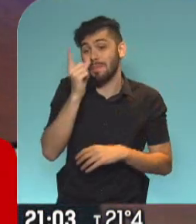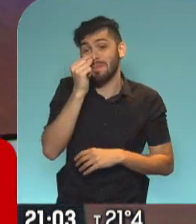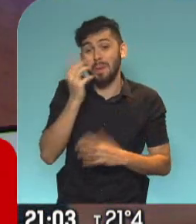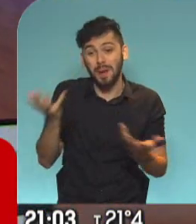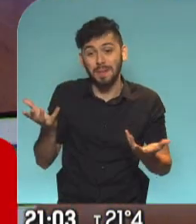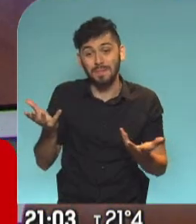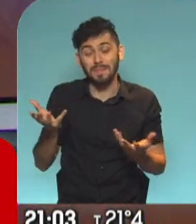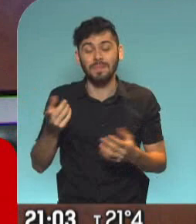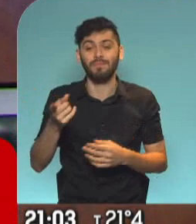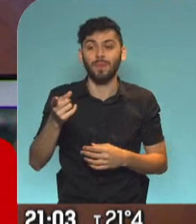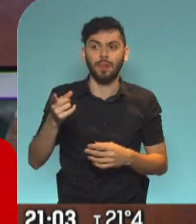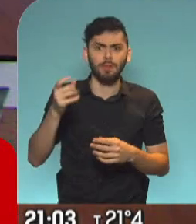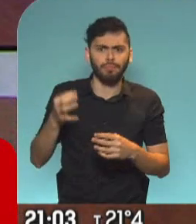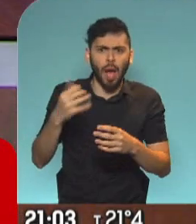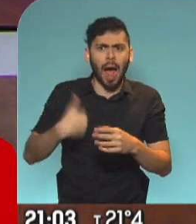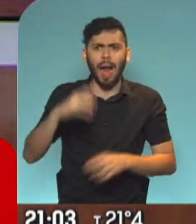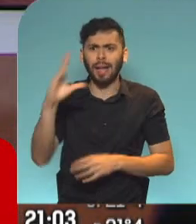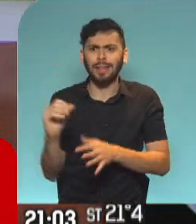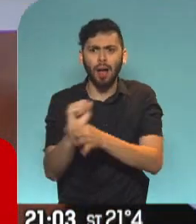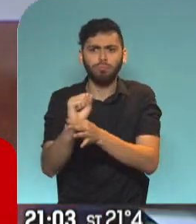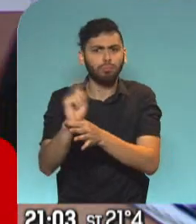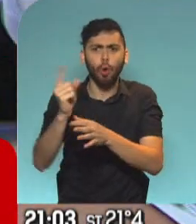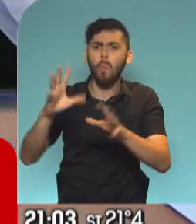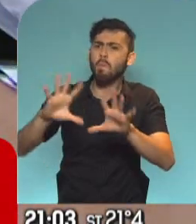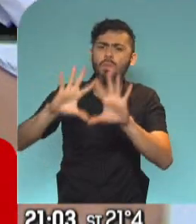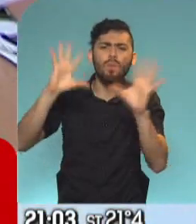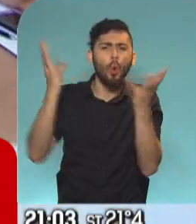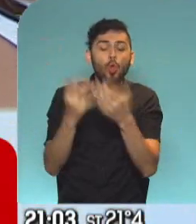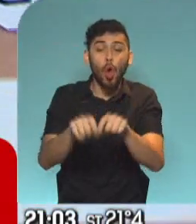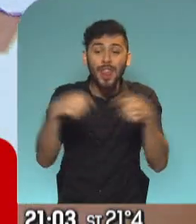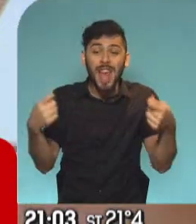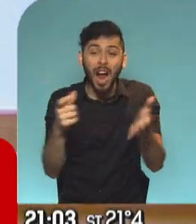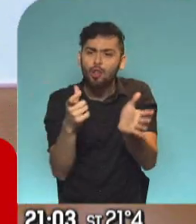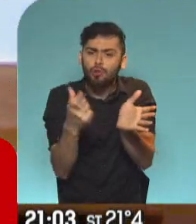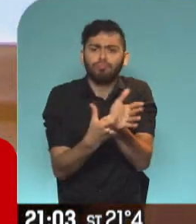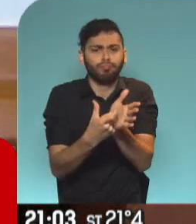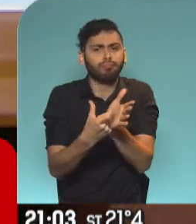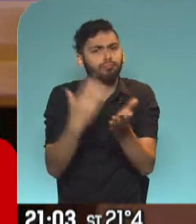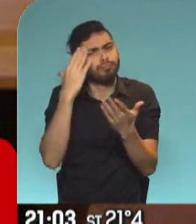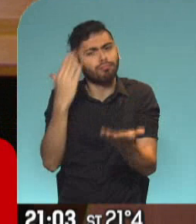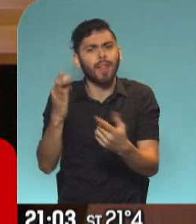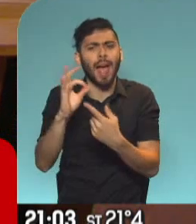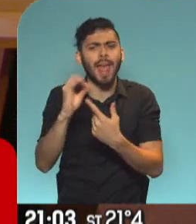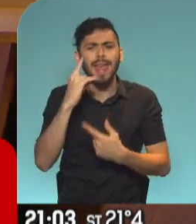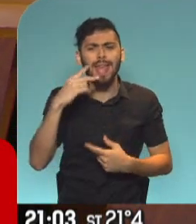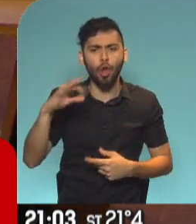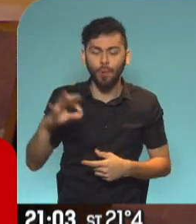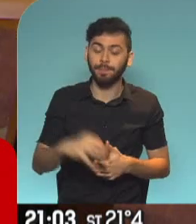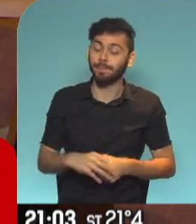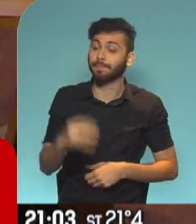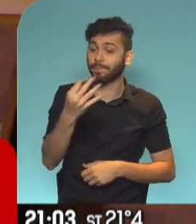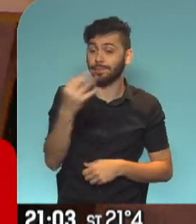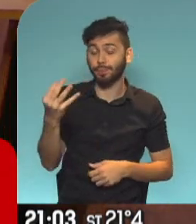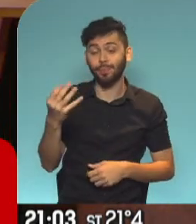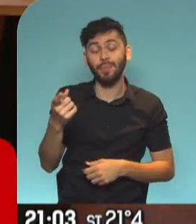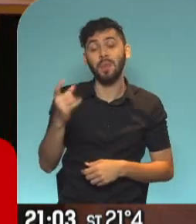que trascendió incluso las fronteras argentinas porque los diarios del mundo están hablando de Quino en este momento. Así es, Gabriela, y mientras la